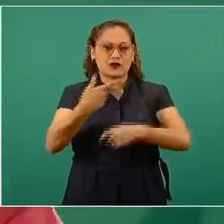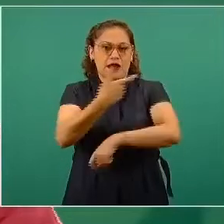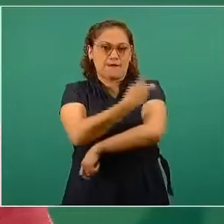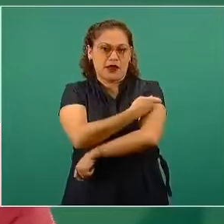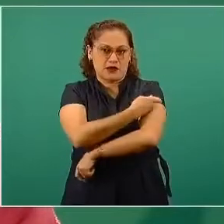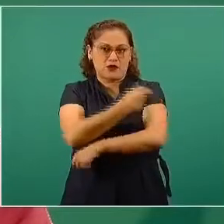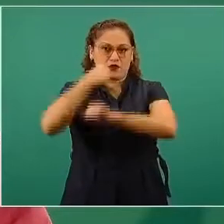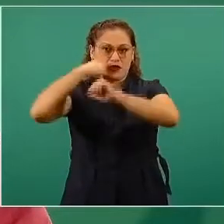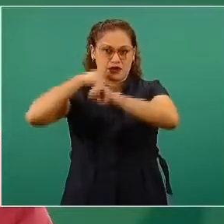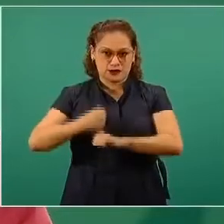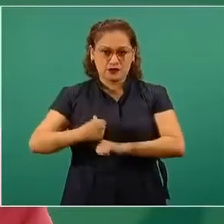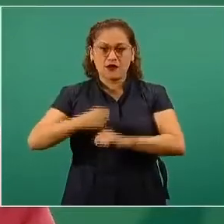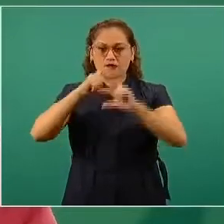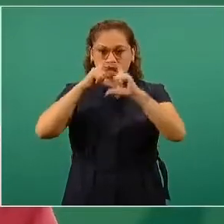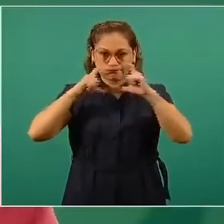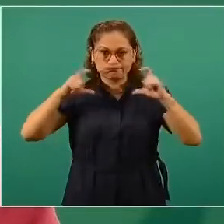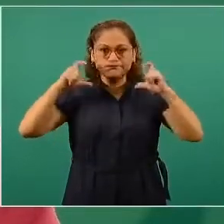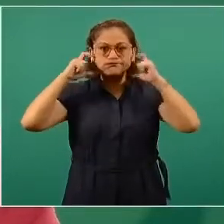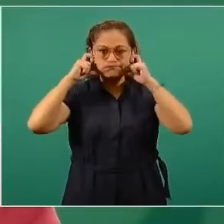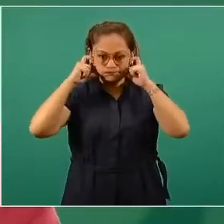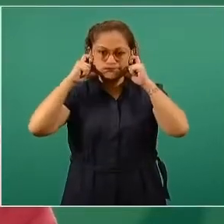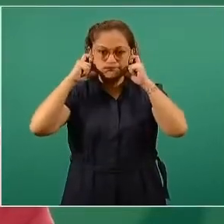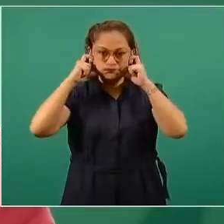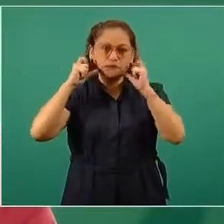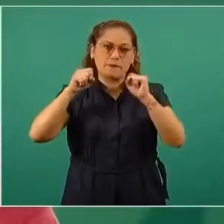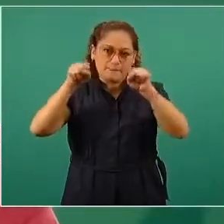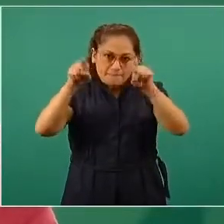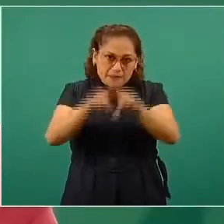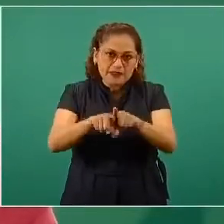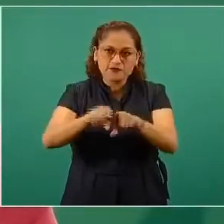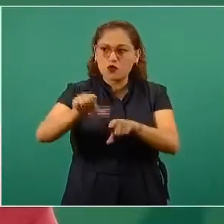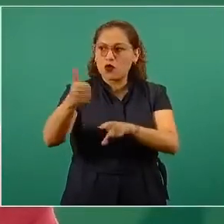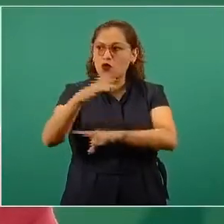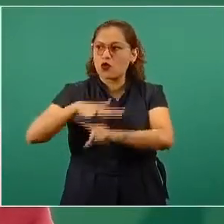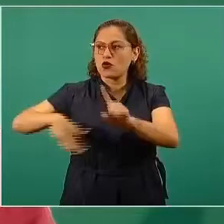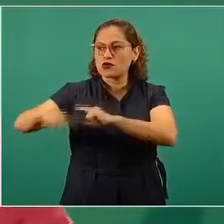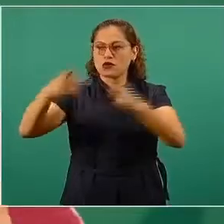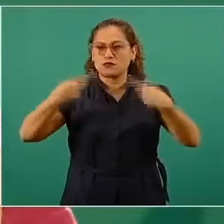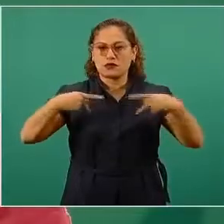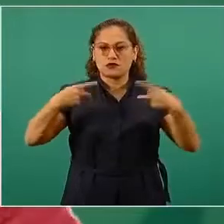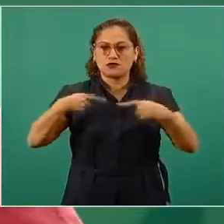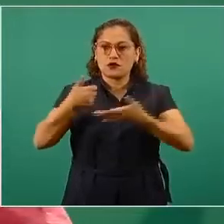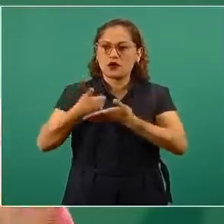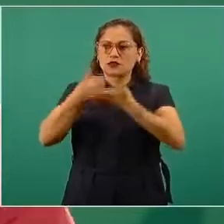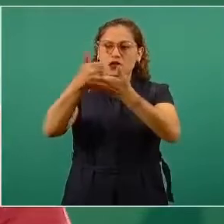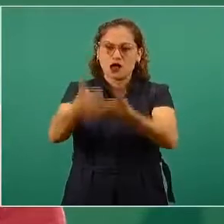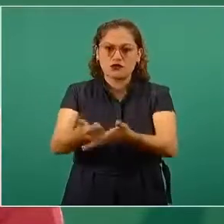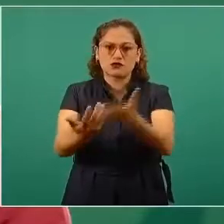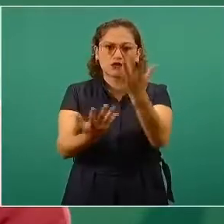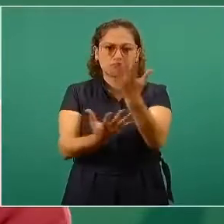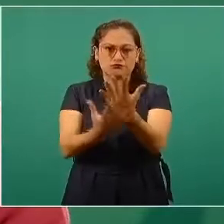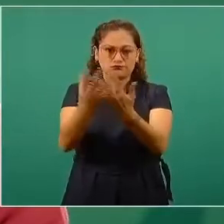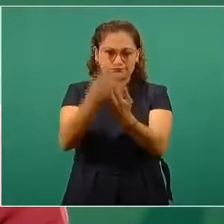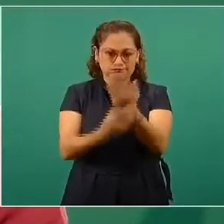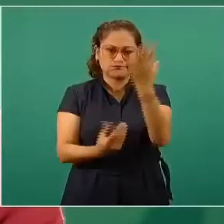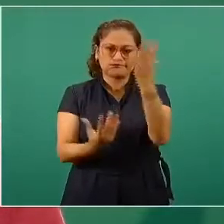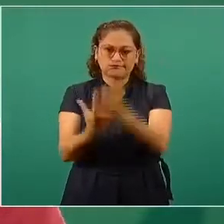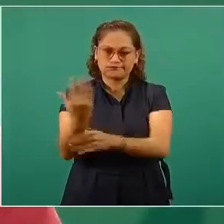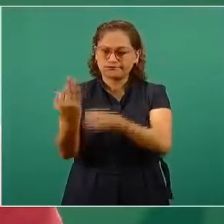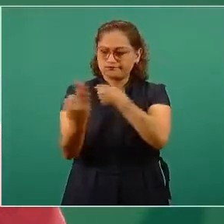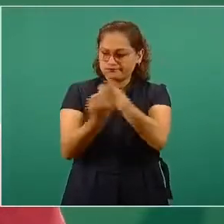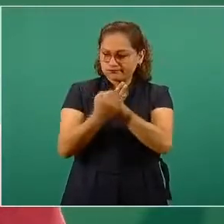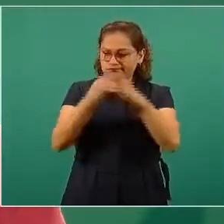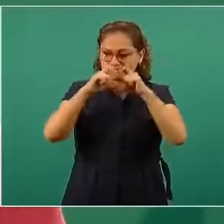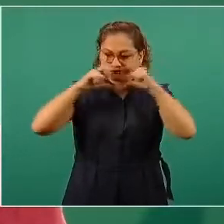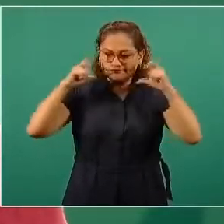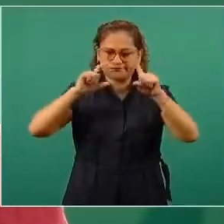Es recomendable también que quien está en el puesto de vacunación lo utilice, se usan guantes, se usan otros mecanismos de protección.